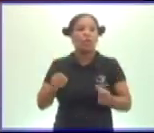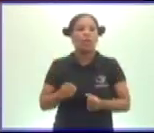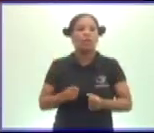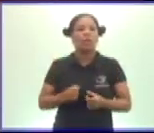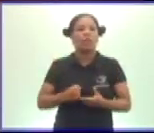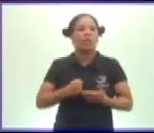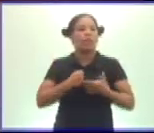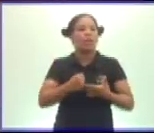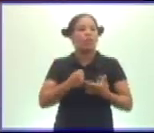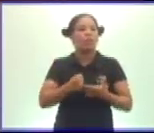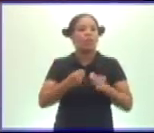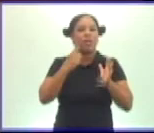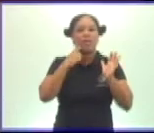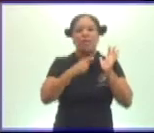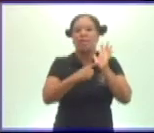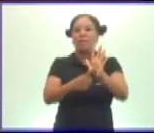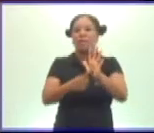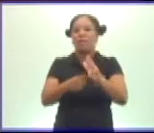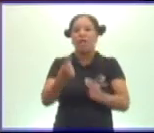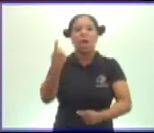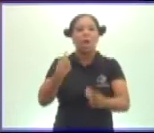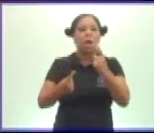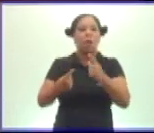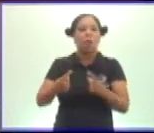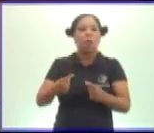reflejar y dispersar alguna de las ondas de luz,